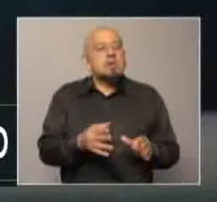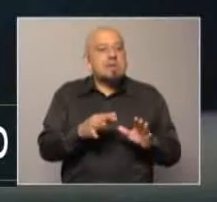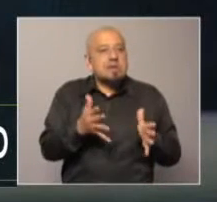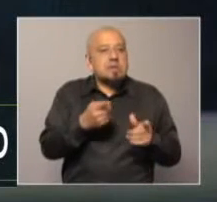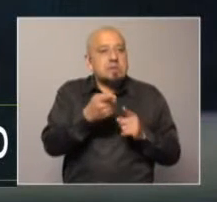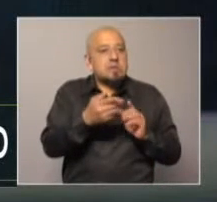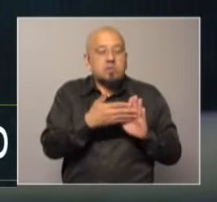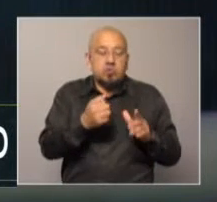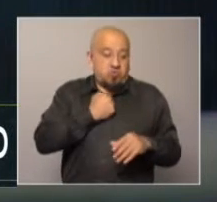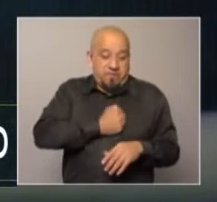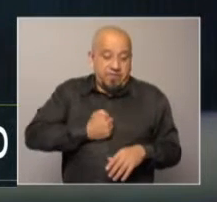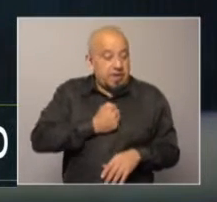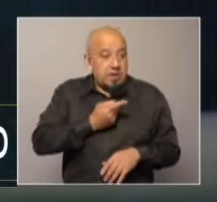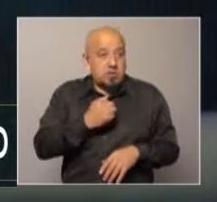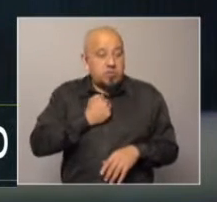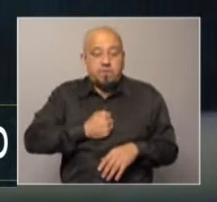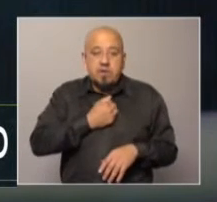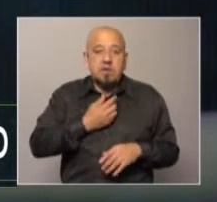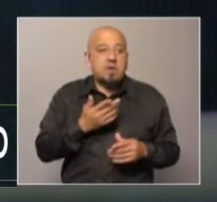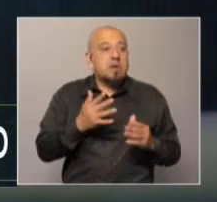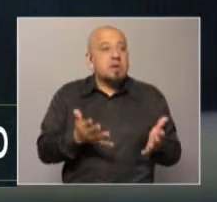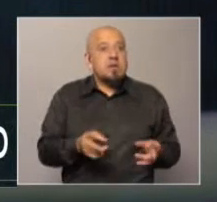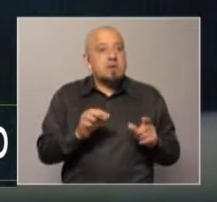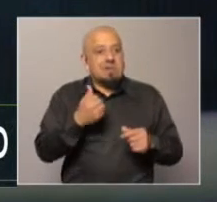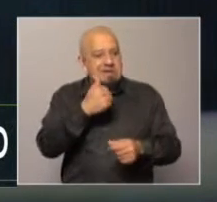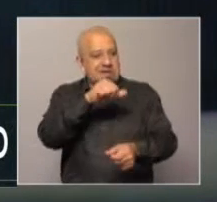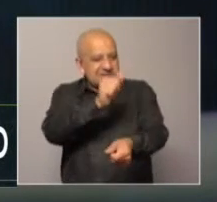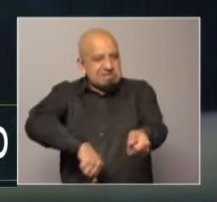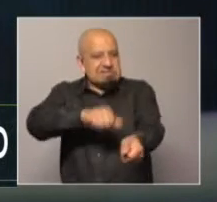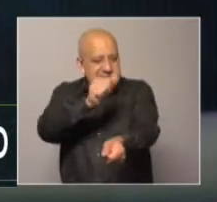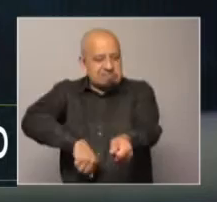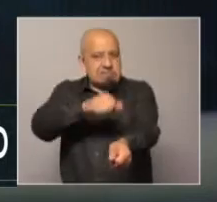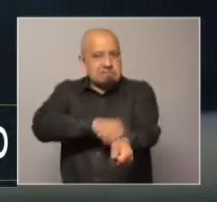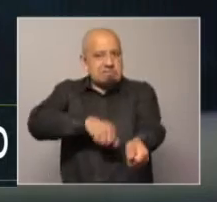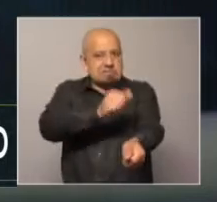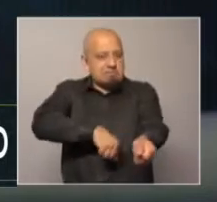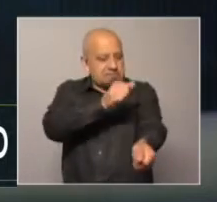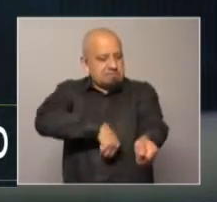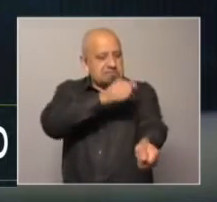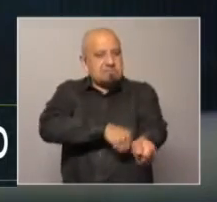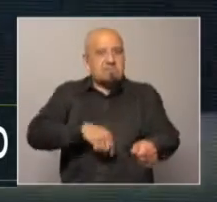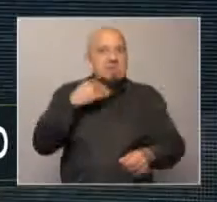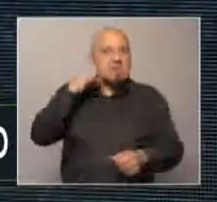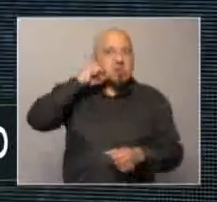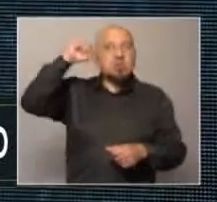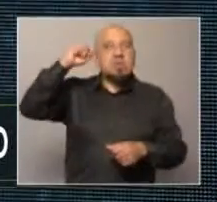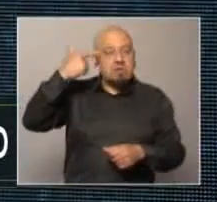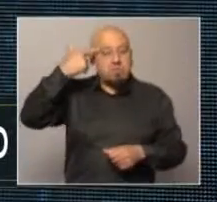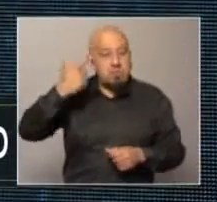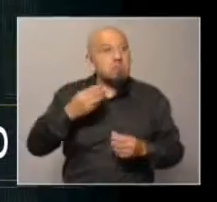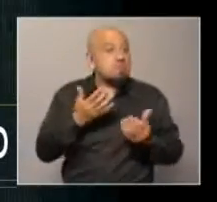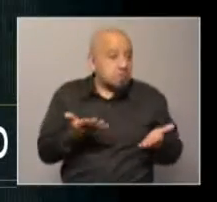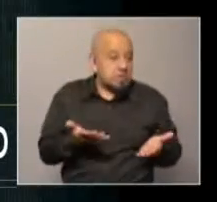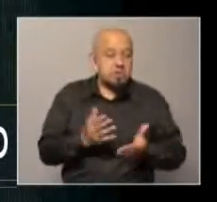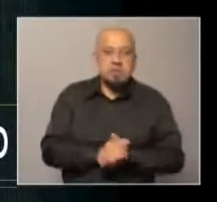ver con sufrir, ¿no? Con sufrimiento, cortarse y hasta el extremo del intento de suicidio y la concreción del suicidio. Creo